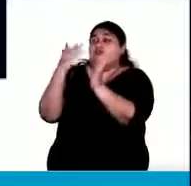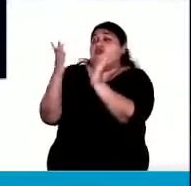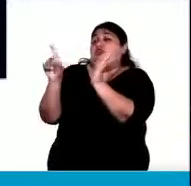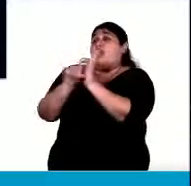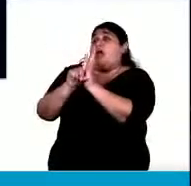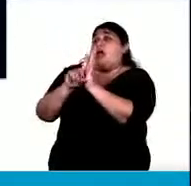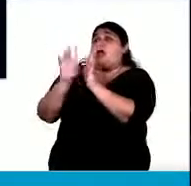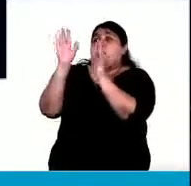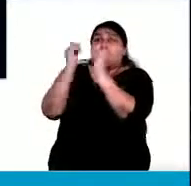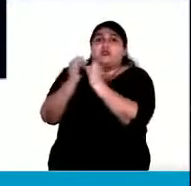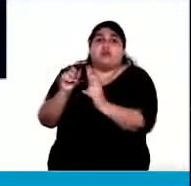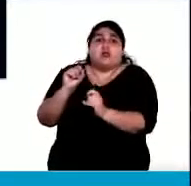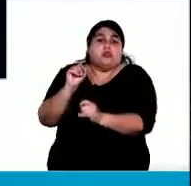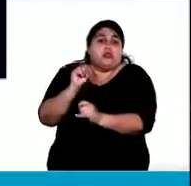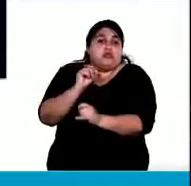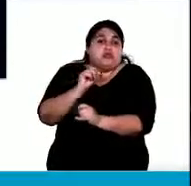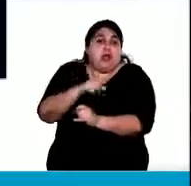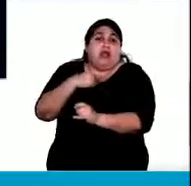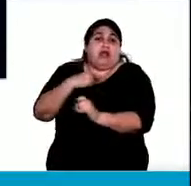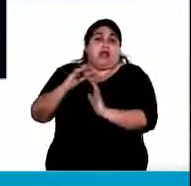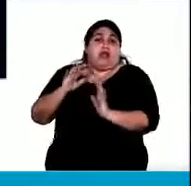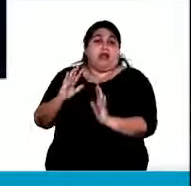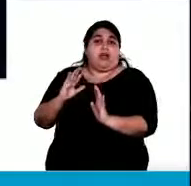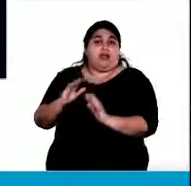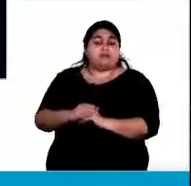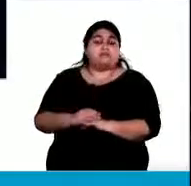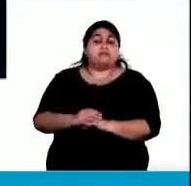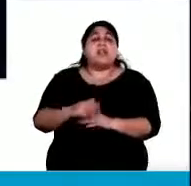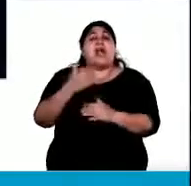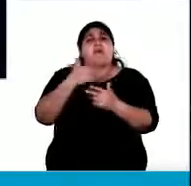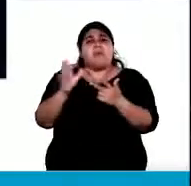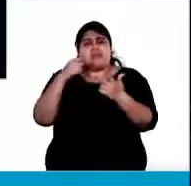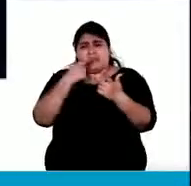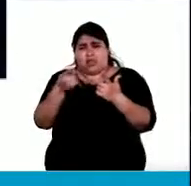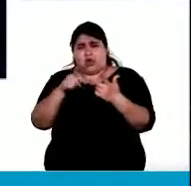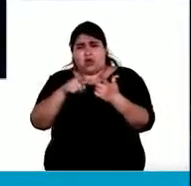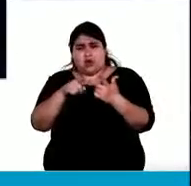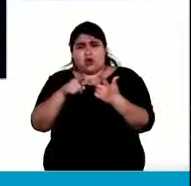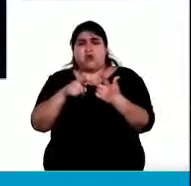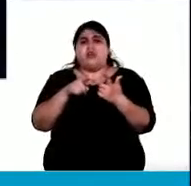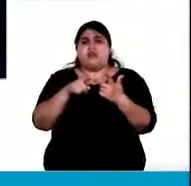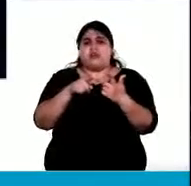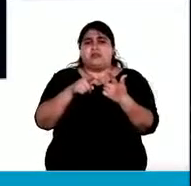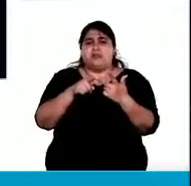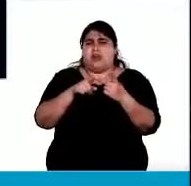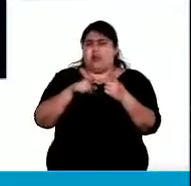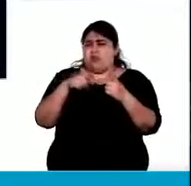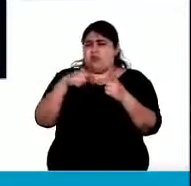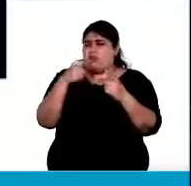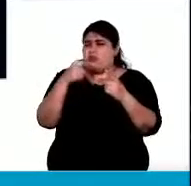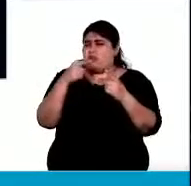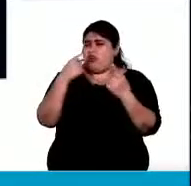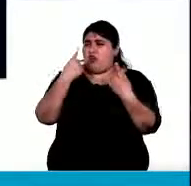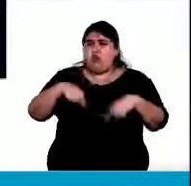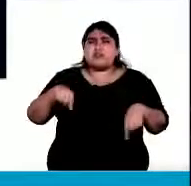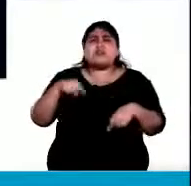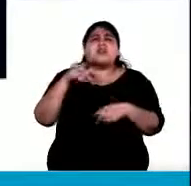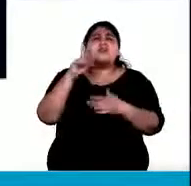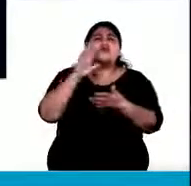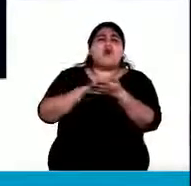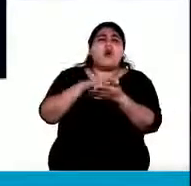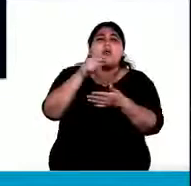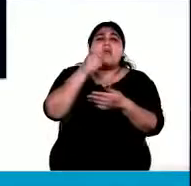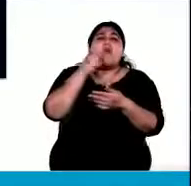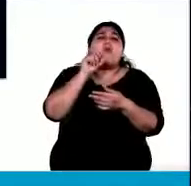que quería. Agregó también que una de las cuestiones que él hace como